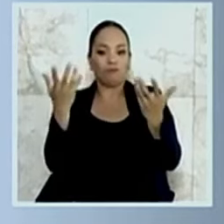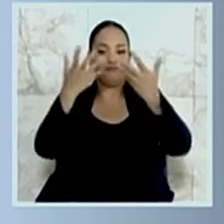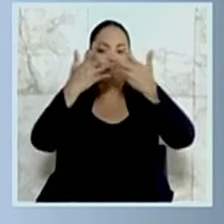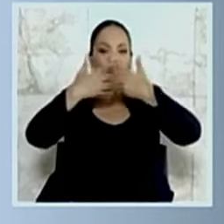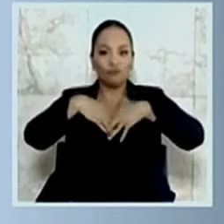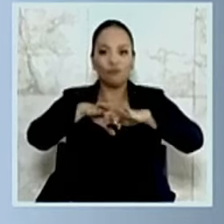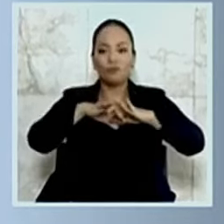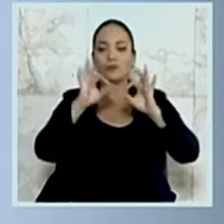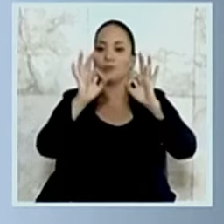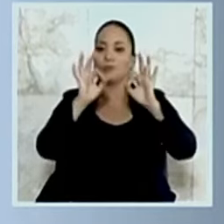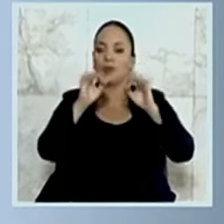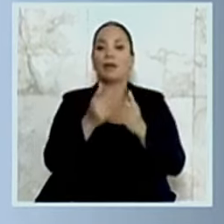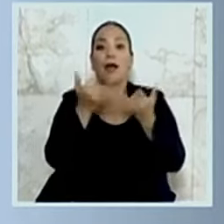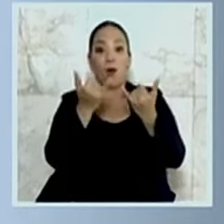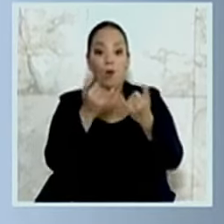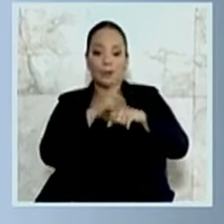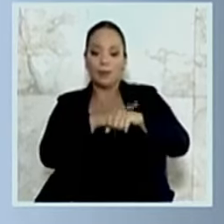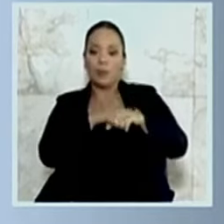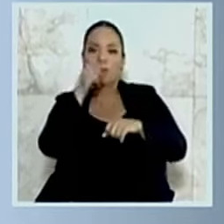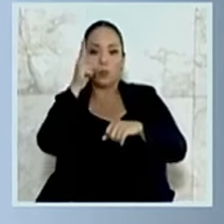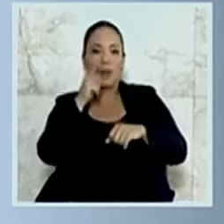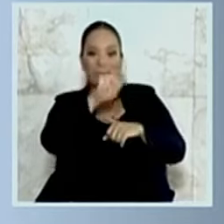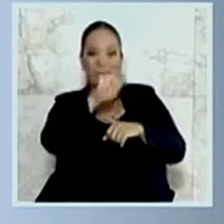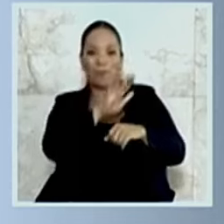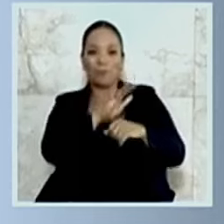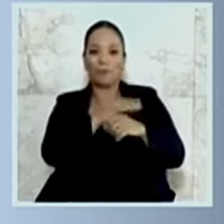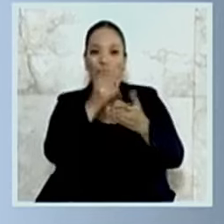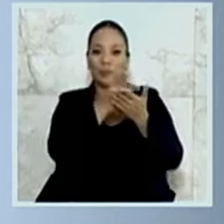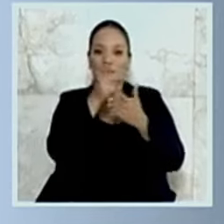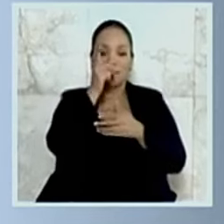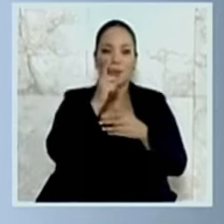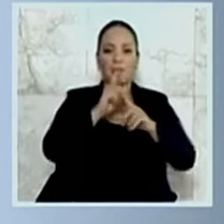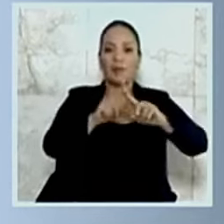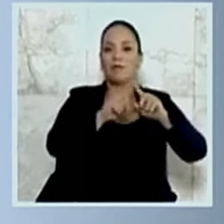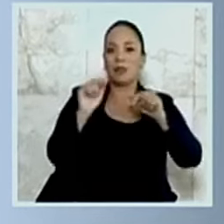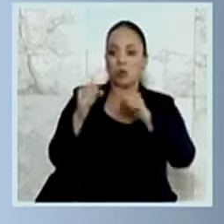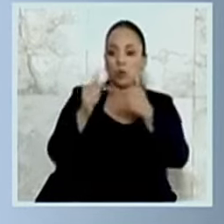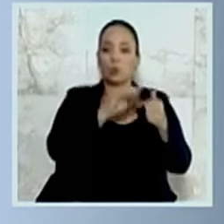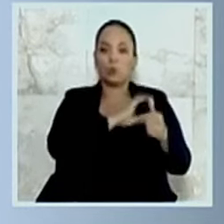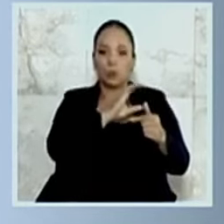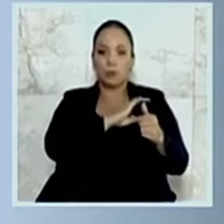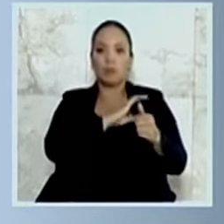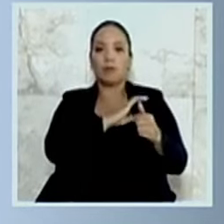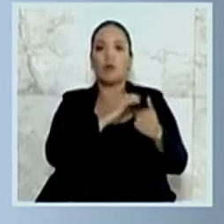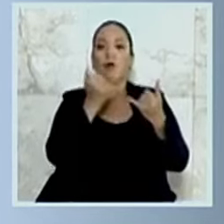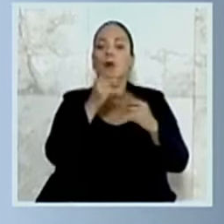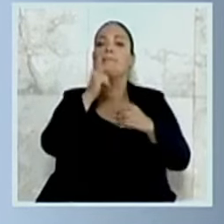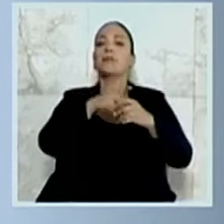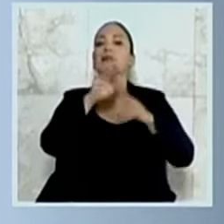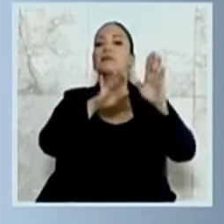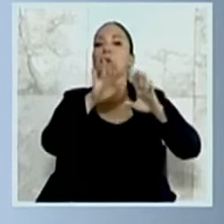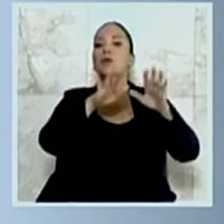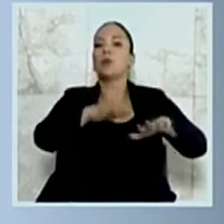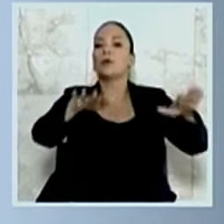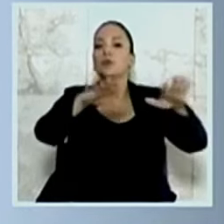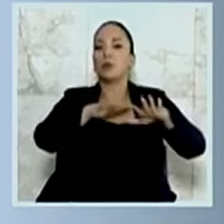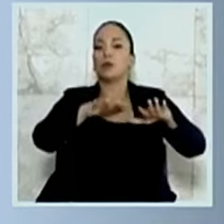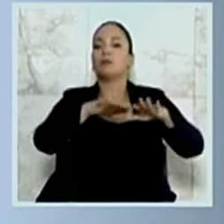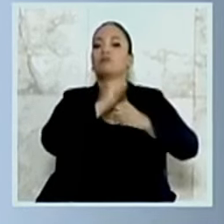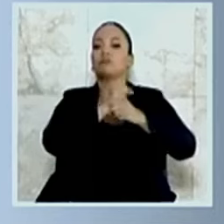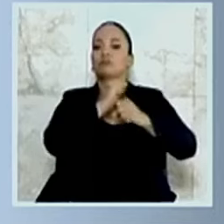y se transforma cuando los tres poderes de la República se articulan, justamente sobre esa base es que está la operación en este momento en